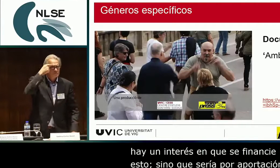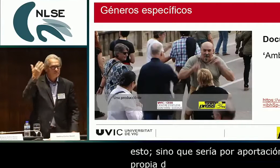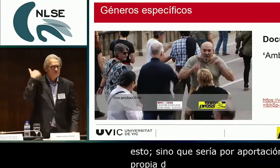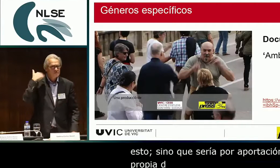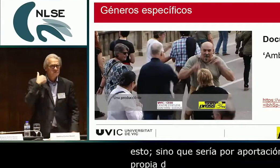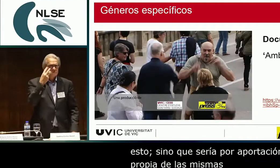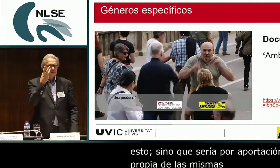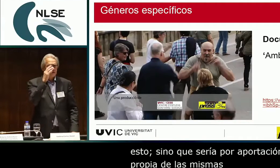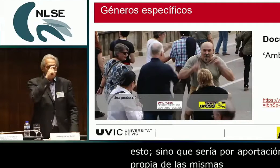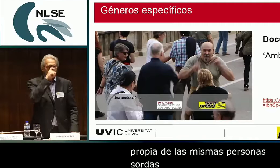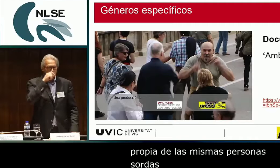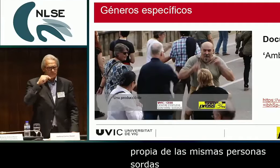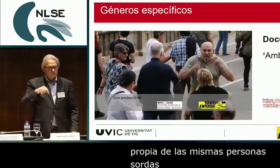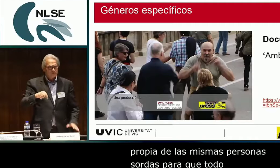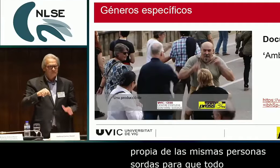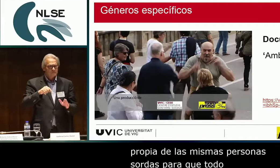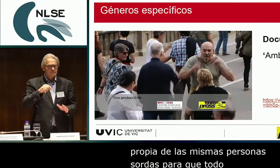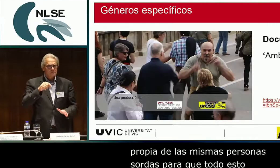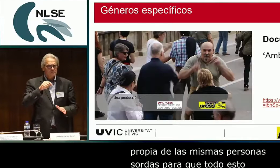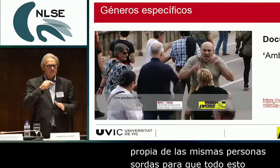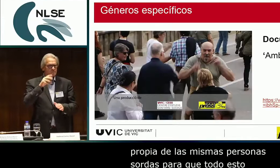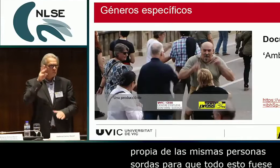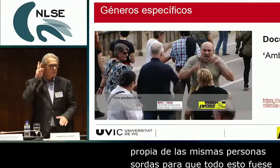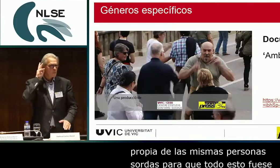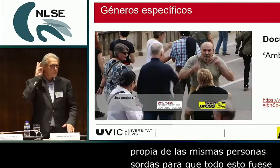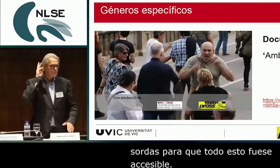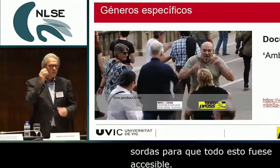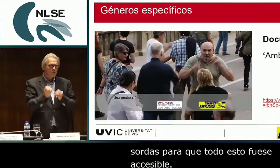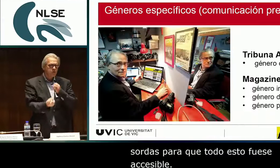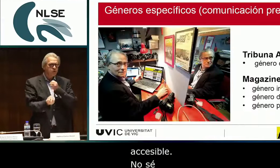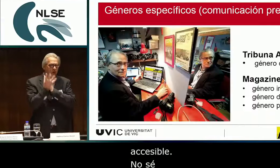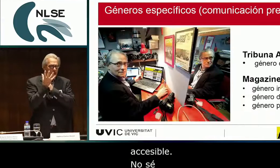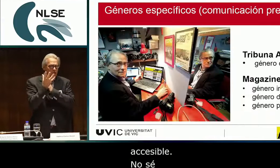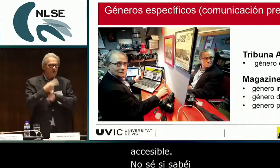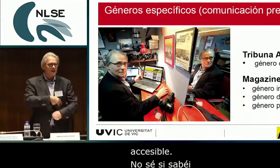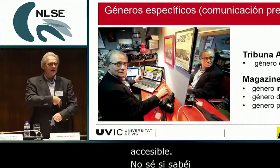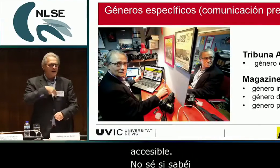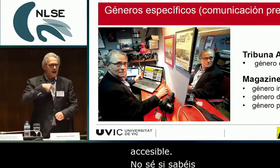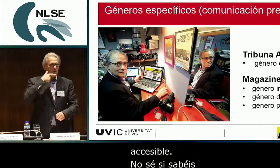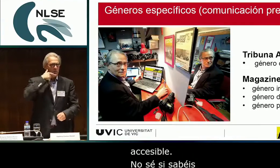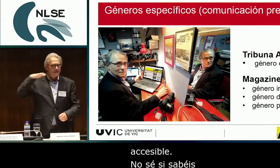fuese accesible. No sé si sabes que hace unos 30 años